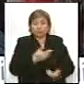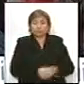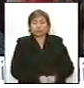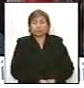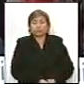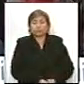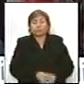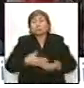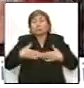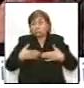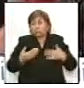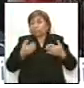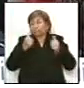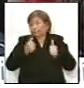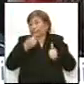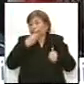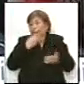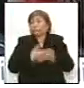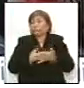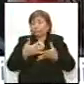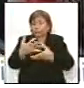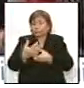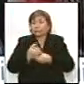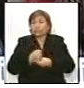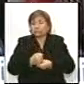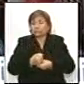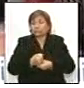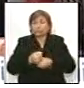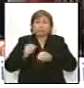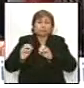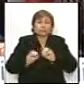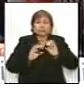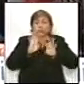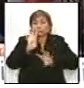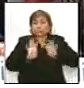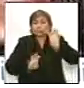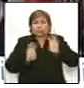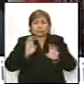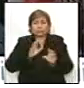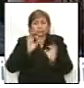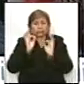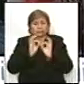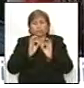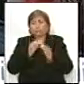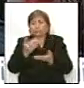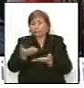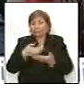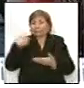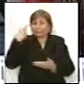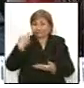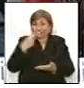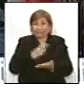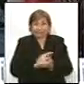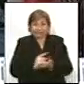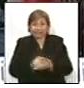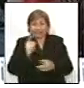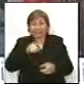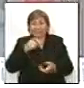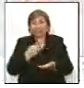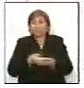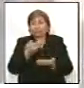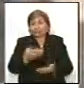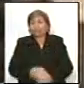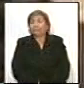medidas que podría muy bien PRONAVEC tomarlas, hacer la evaluación técnica y traer para la próxima semana cuáles serían esas